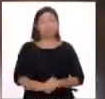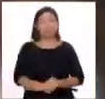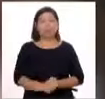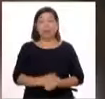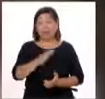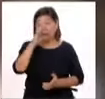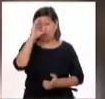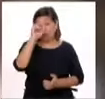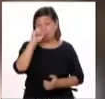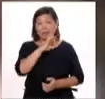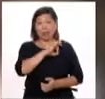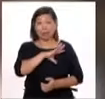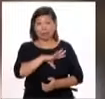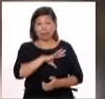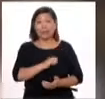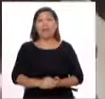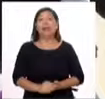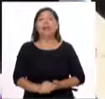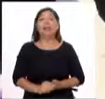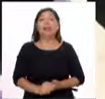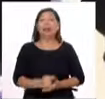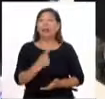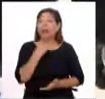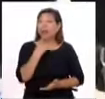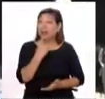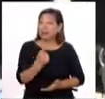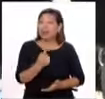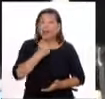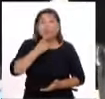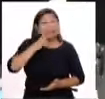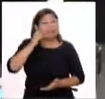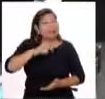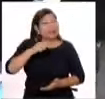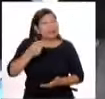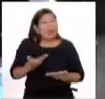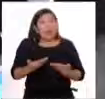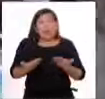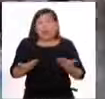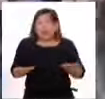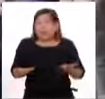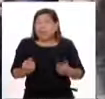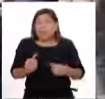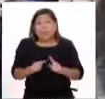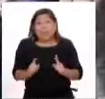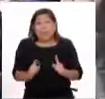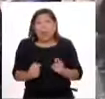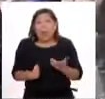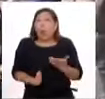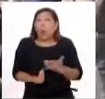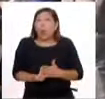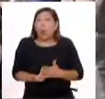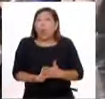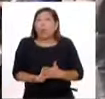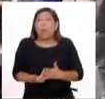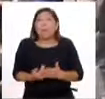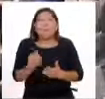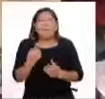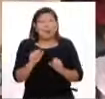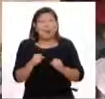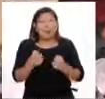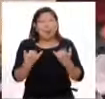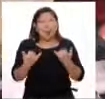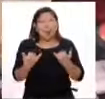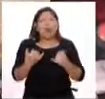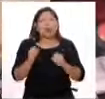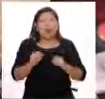el canciller de chile Alberto van claver en advirtió que se necesitan nuevos instrumentos regionales y una cooperación mayor de la existente